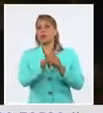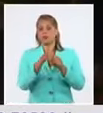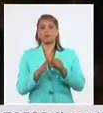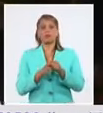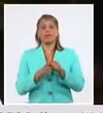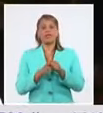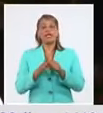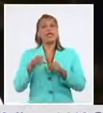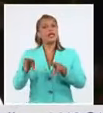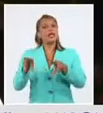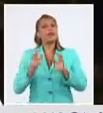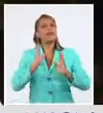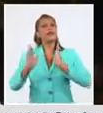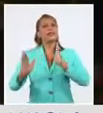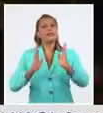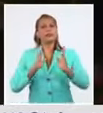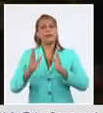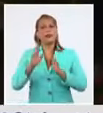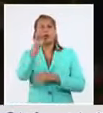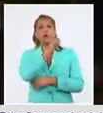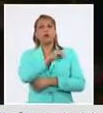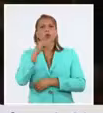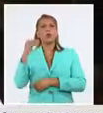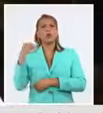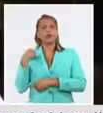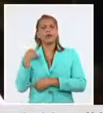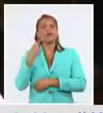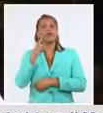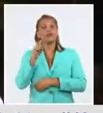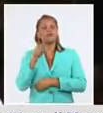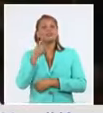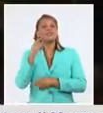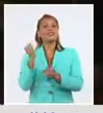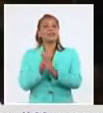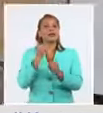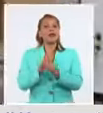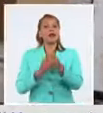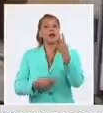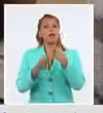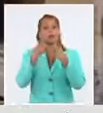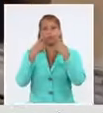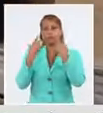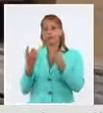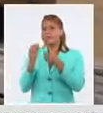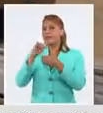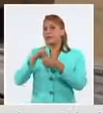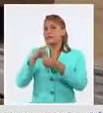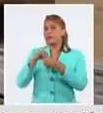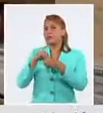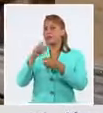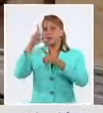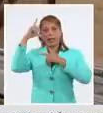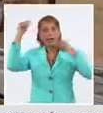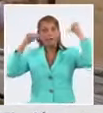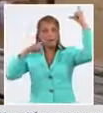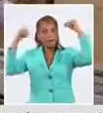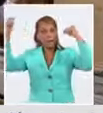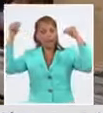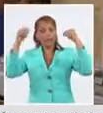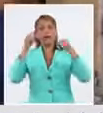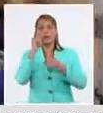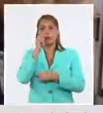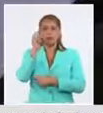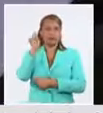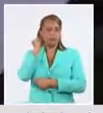nueva etapa, los colaboradores de la misión médica juegan un papel fundamental. Dentro de ellos, nuestras enfermeras y enfermeros.